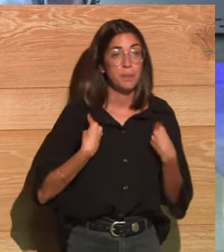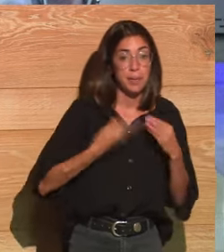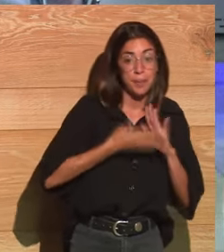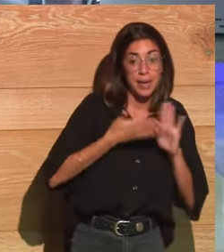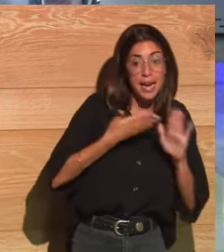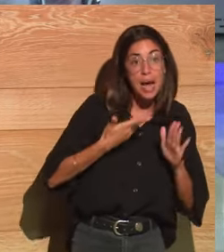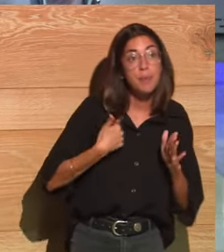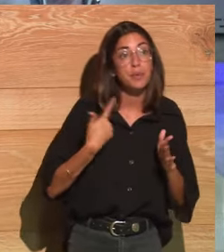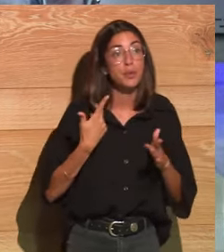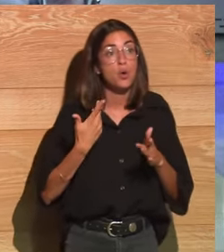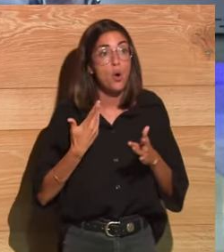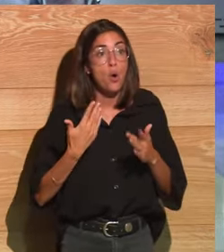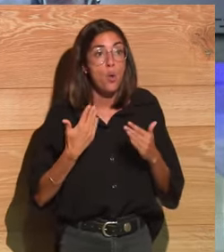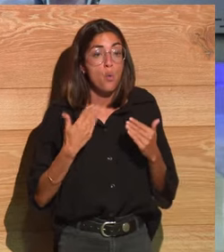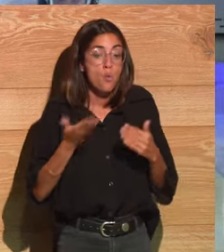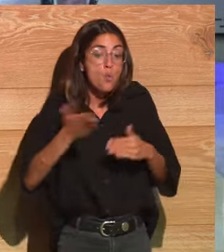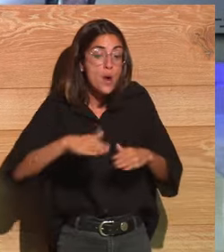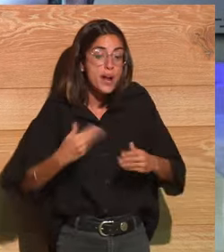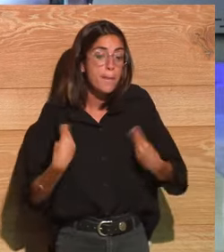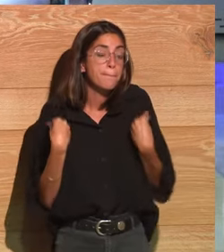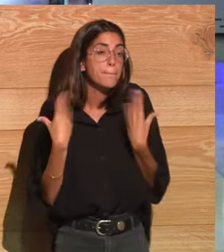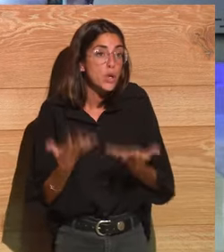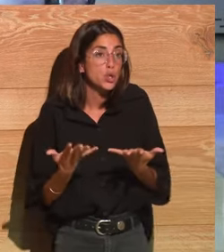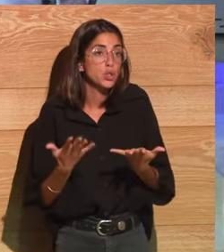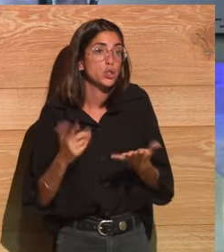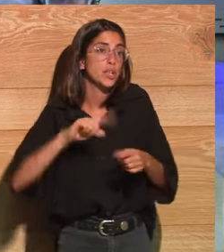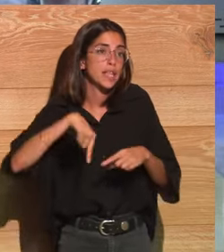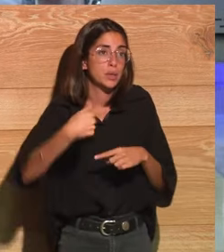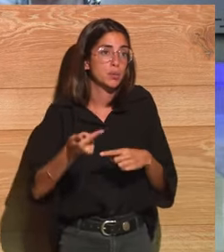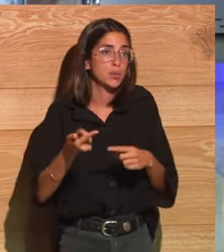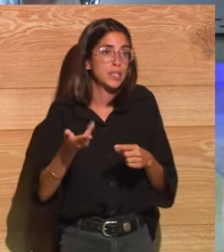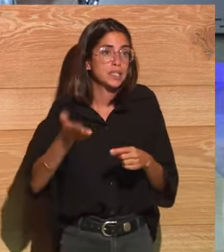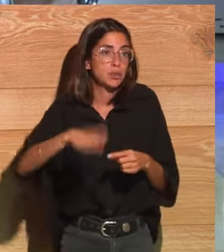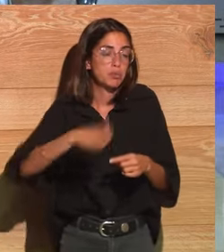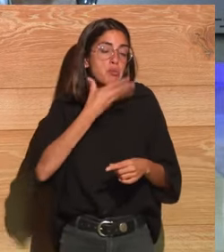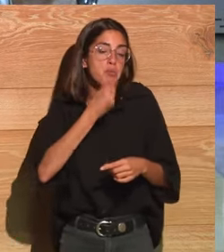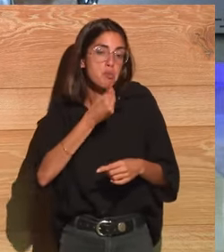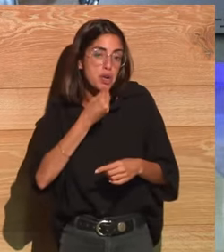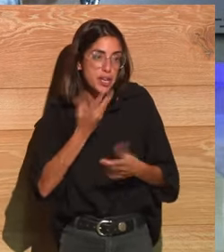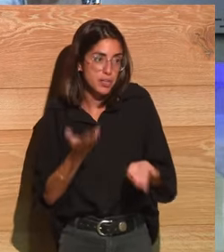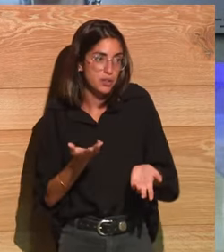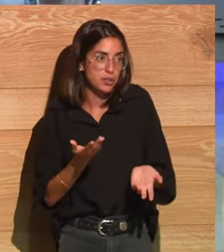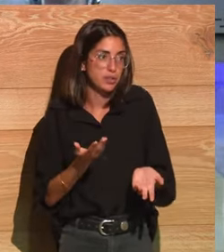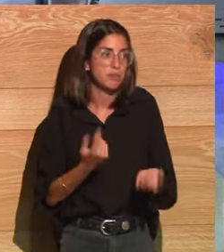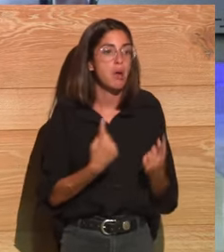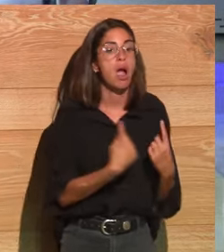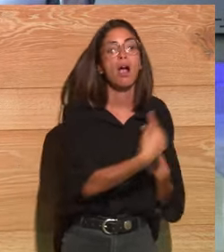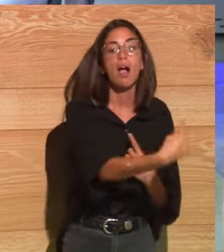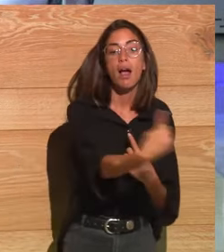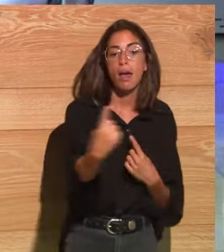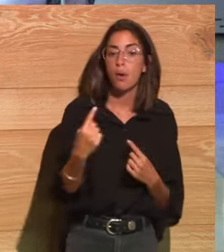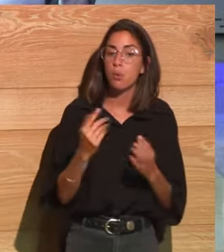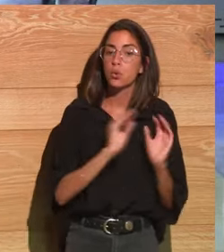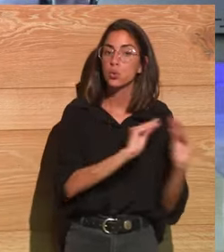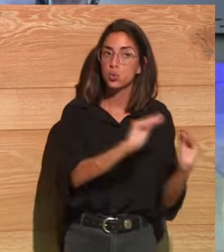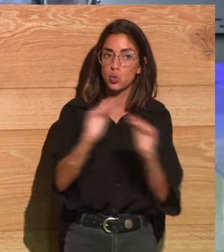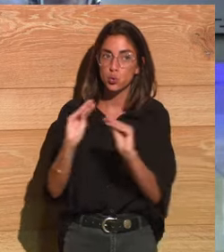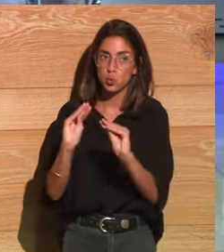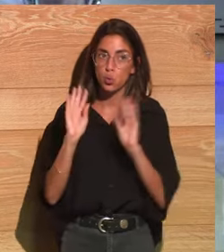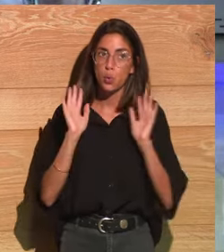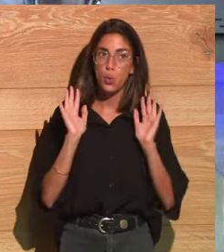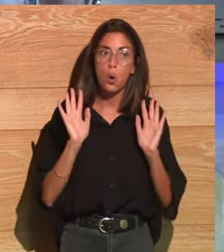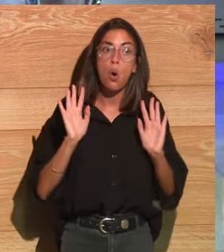cadáver. Bueno, cada uno que escoja. Claro, si quieres dejar un bonito cadáver y morir pronto, o déjame a